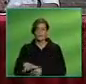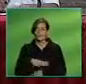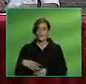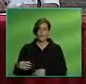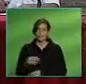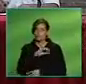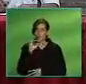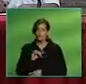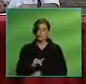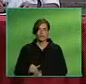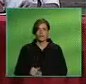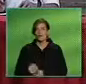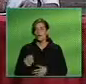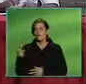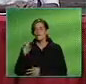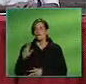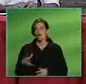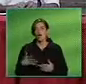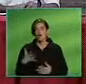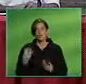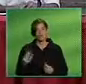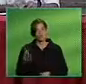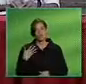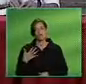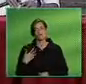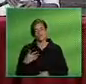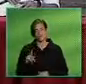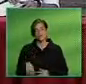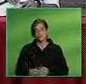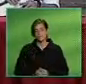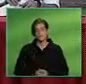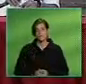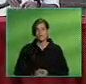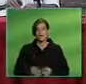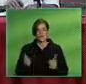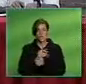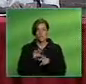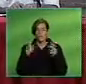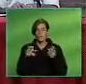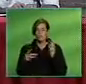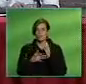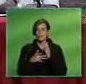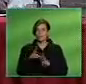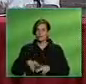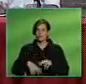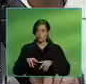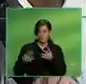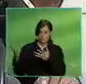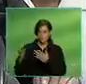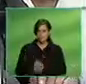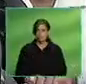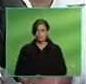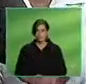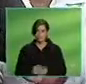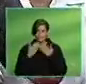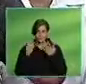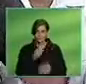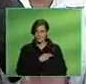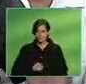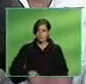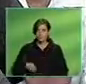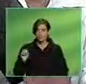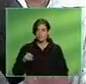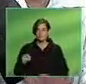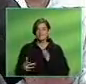tierras, y en general en Venezuela es una tierra calurosa. Y hemos descubierto nuevas técnicas de construcción. Adelante. Gracias, presidente. Bueno, sí,